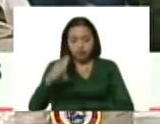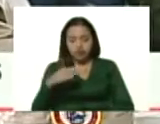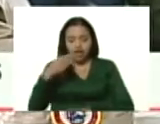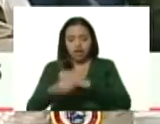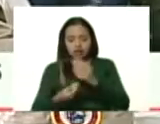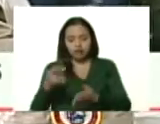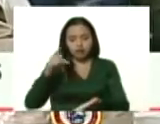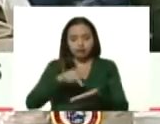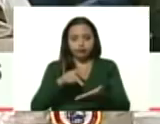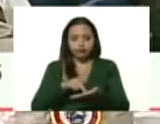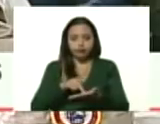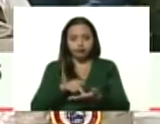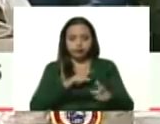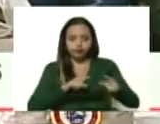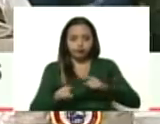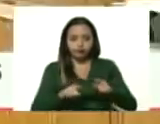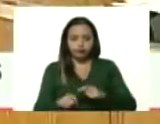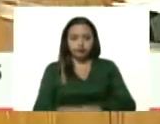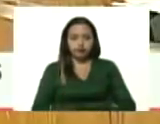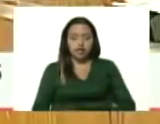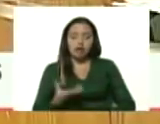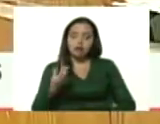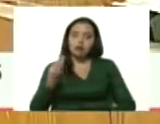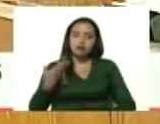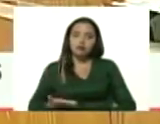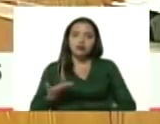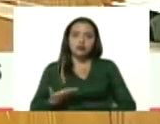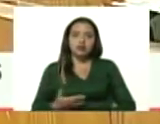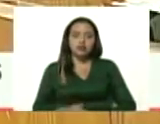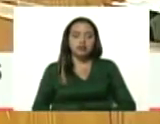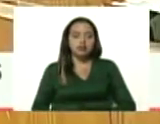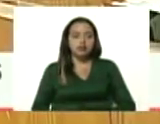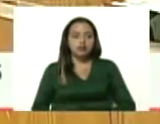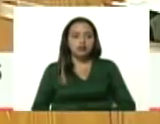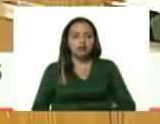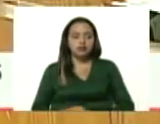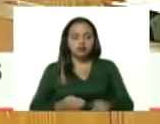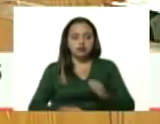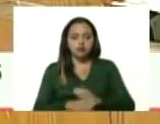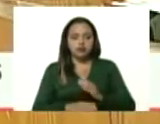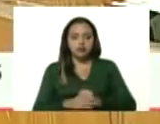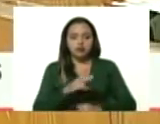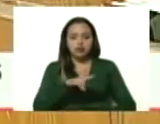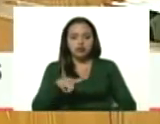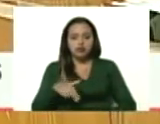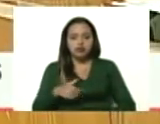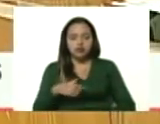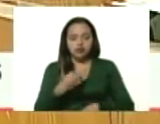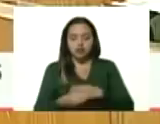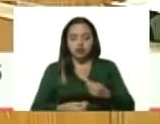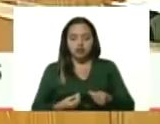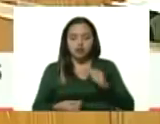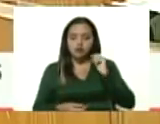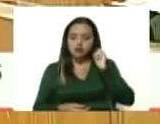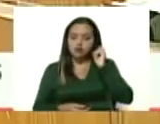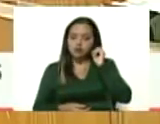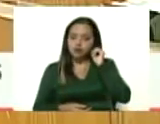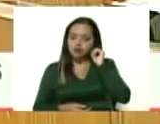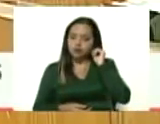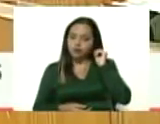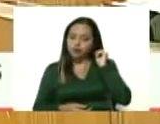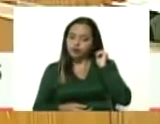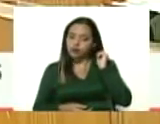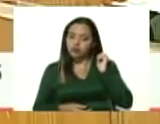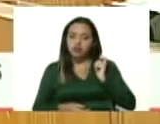ese cargo de comando. Correcto. Sí. Esto es muy importante, fíjense, para que vayamos nosotros. Yo hice un llamado y el pueblo ha atendido